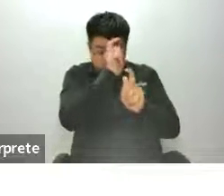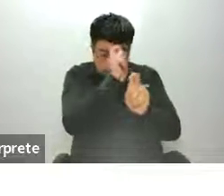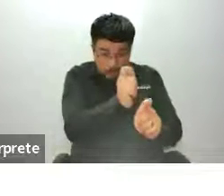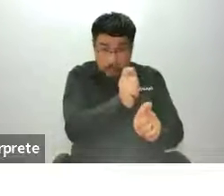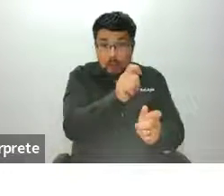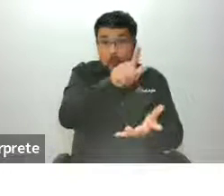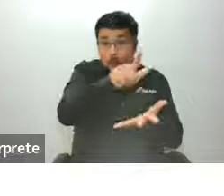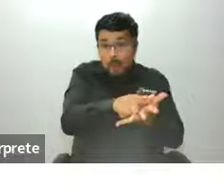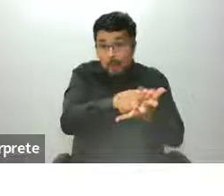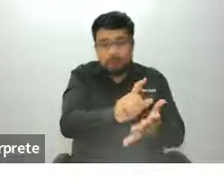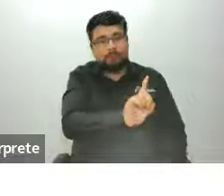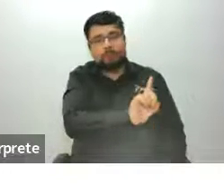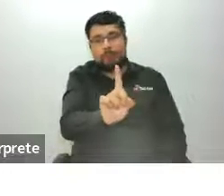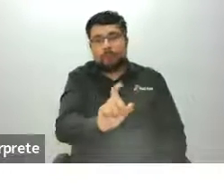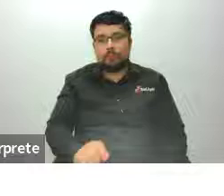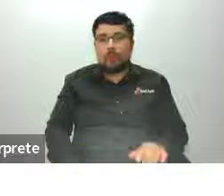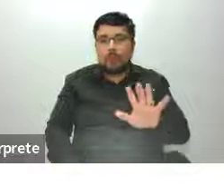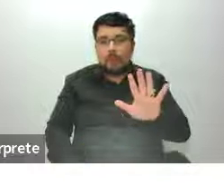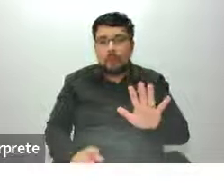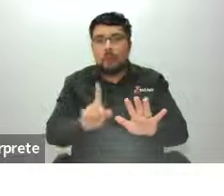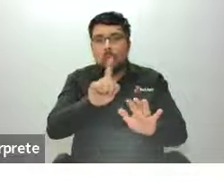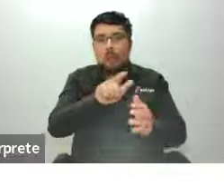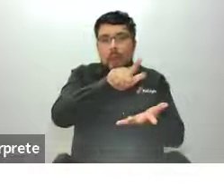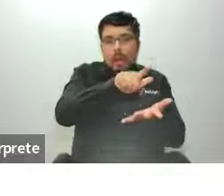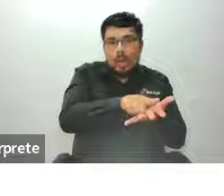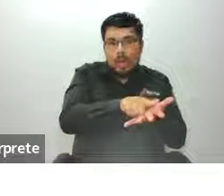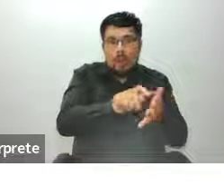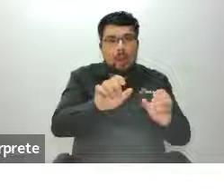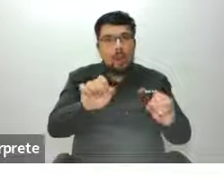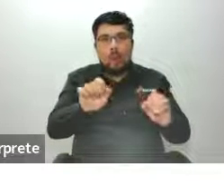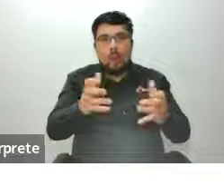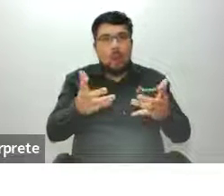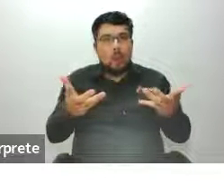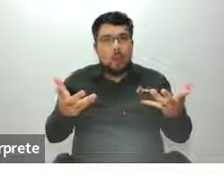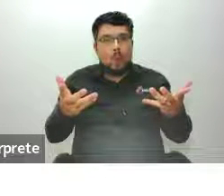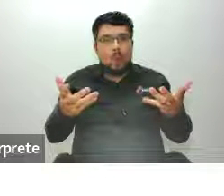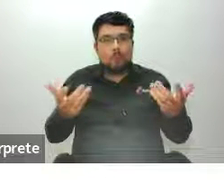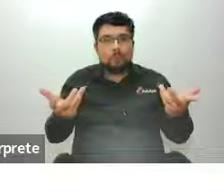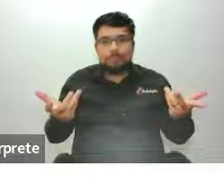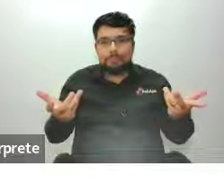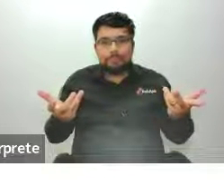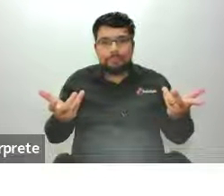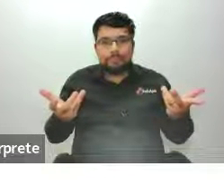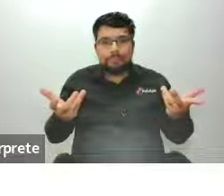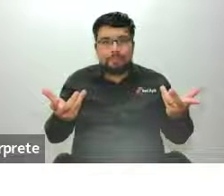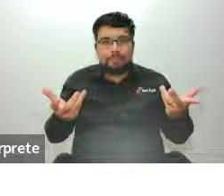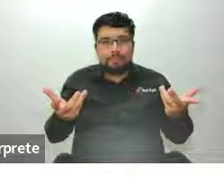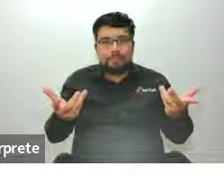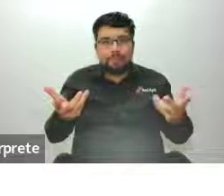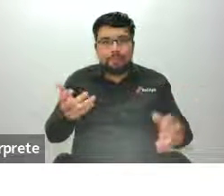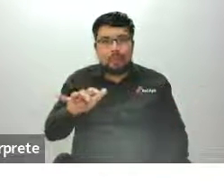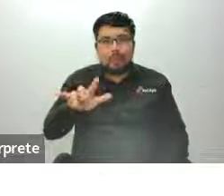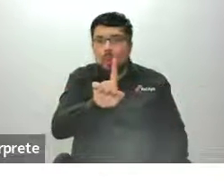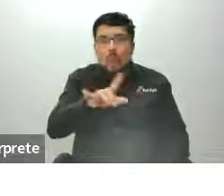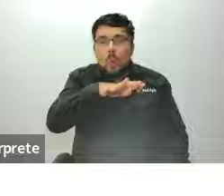Si una lengua o una producción, ¿cierto?, no es utilizada sistemáticamente por